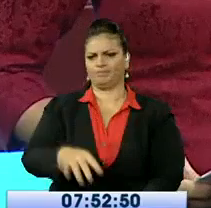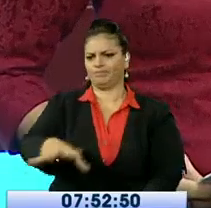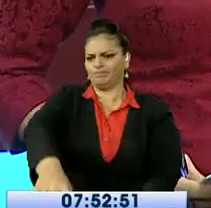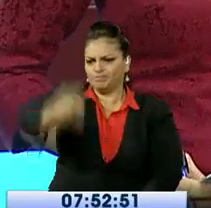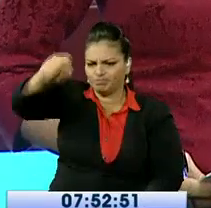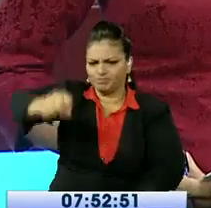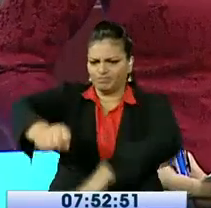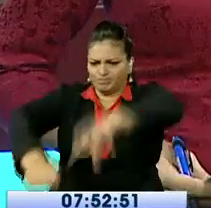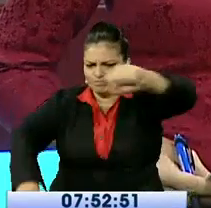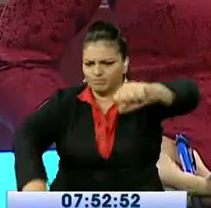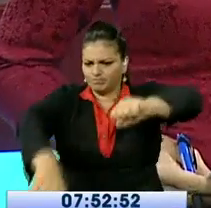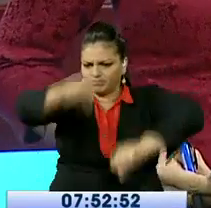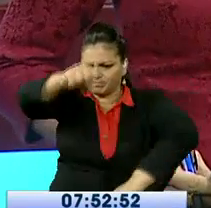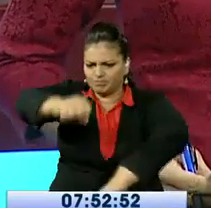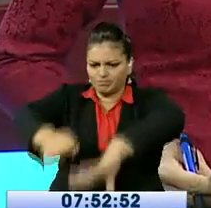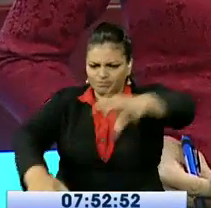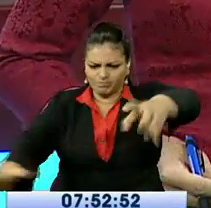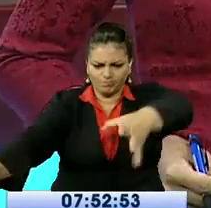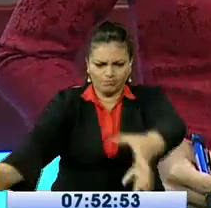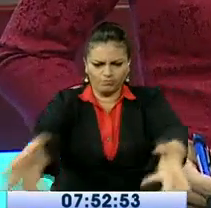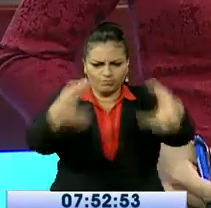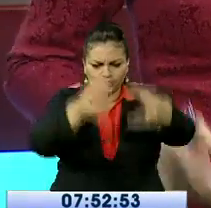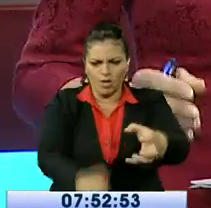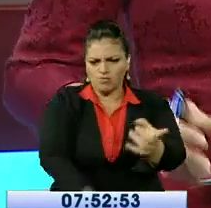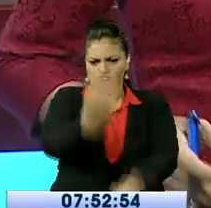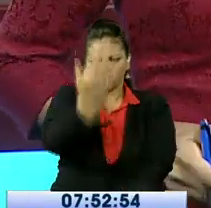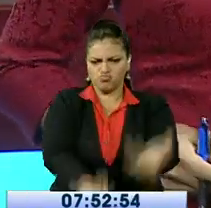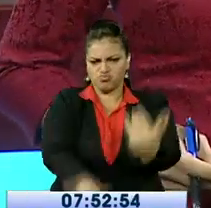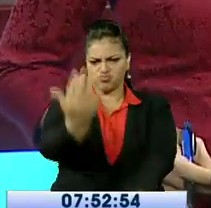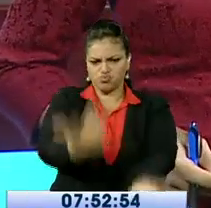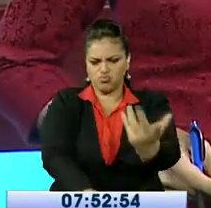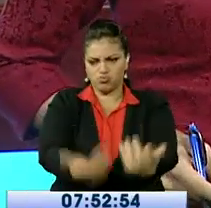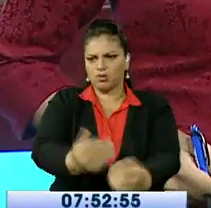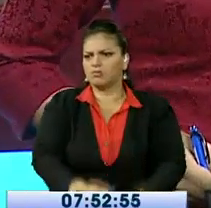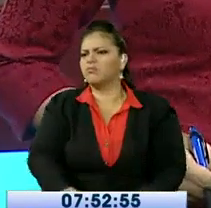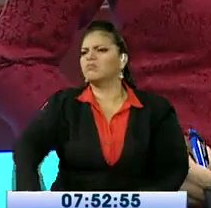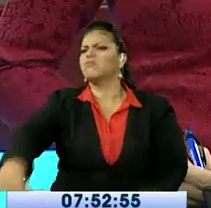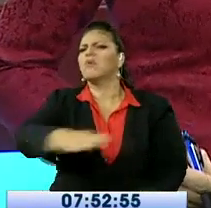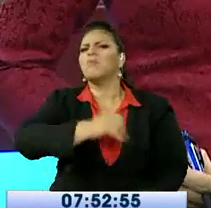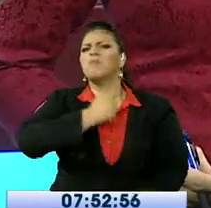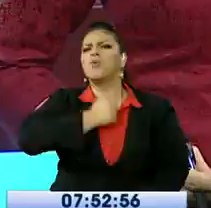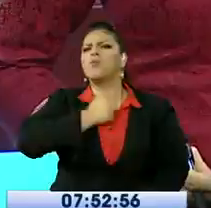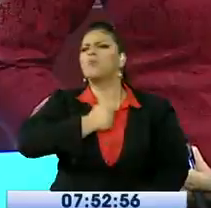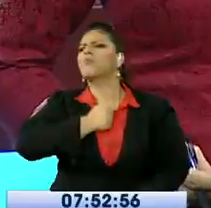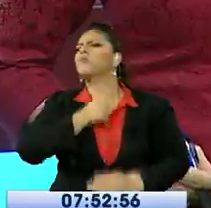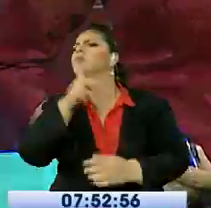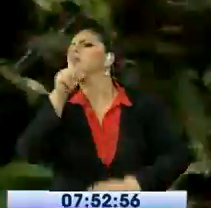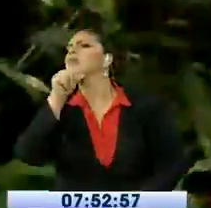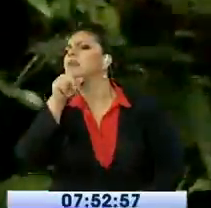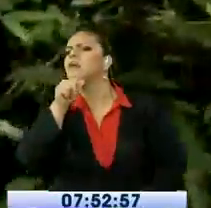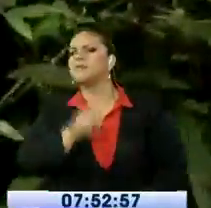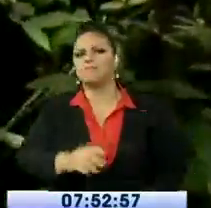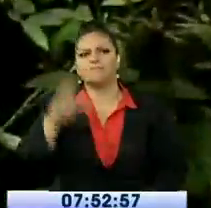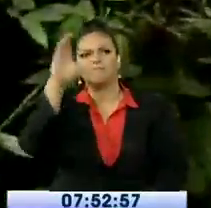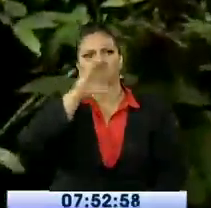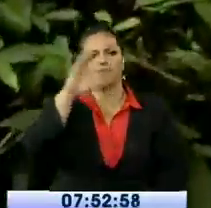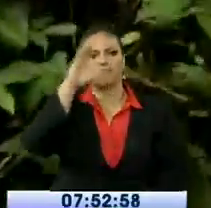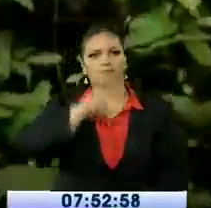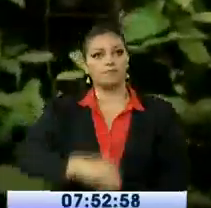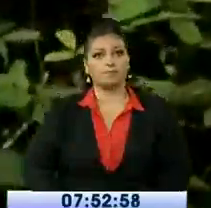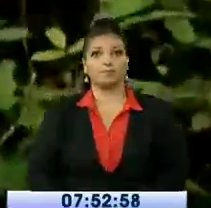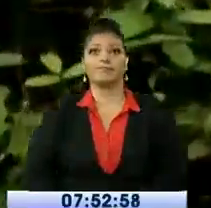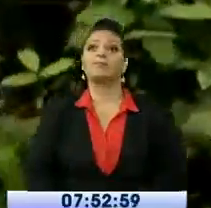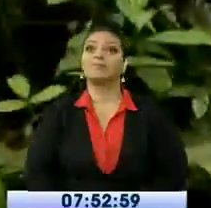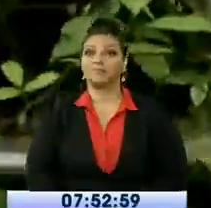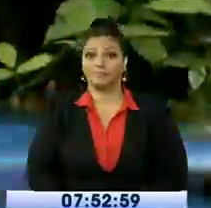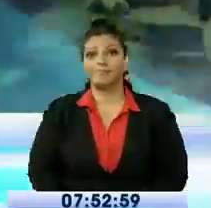del propietario de este predio, donde se hallaron las plantaciones ilícitas. Las 100 plantas de coca fueron